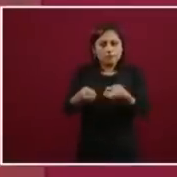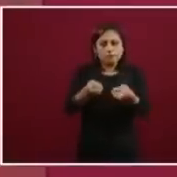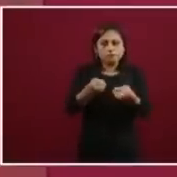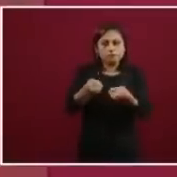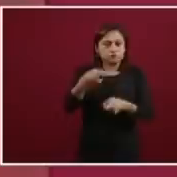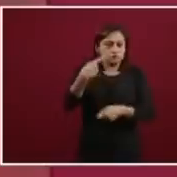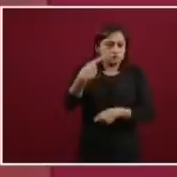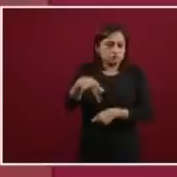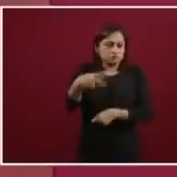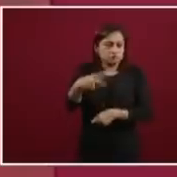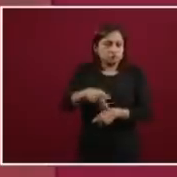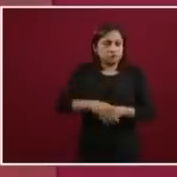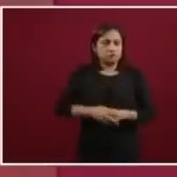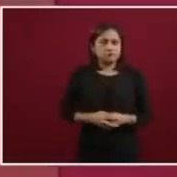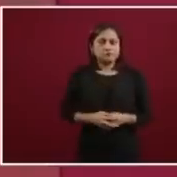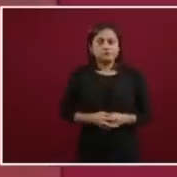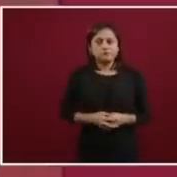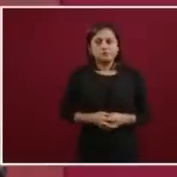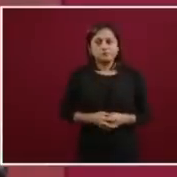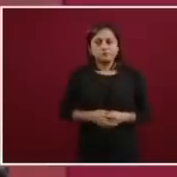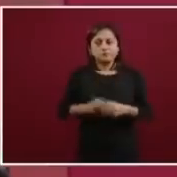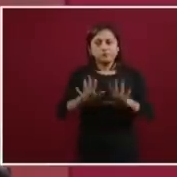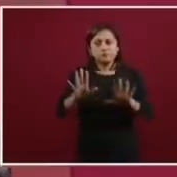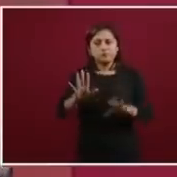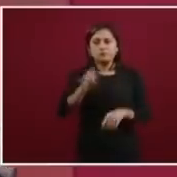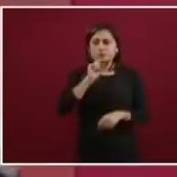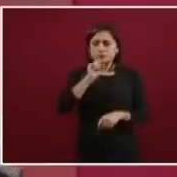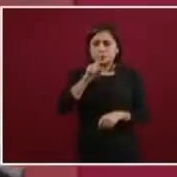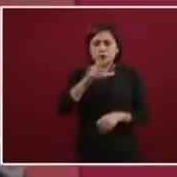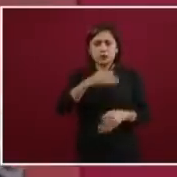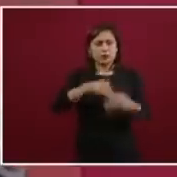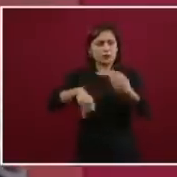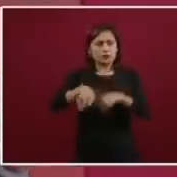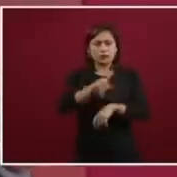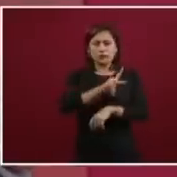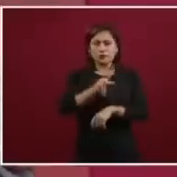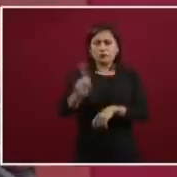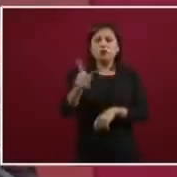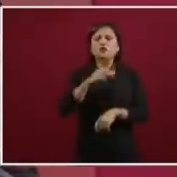y además todos tenemos que auto limitarnos